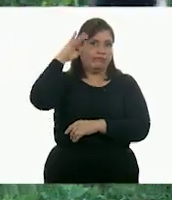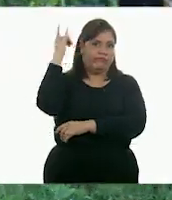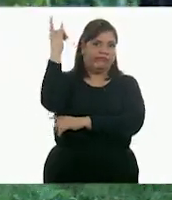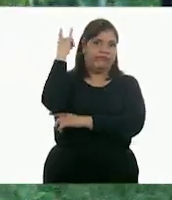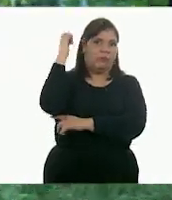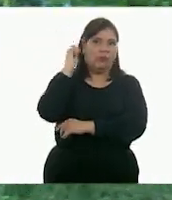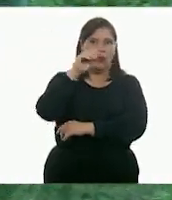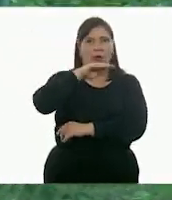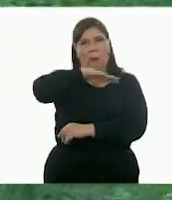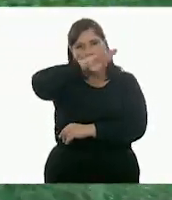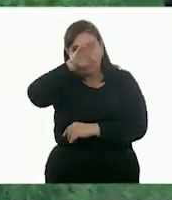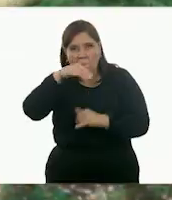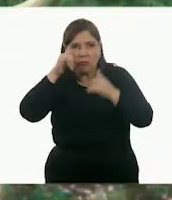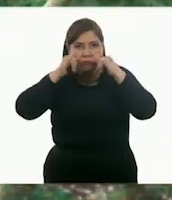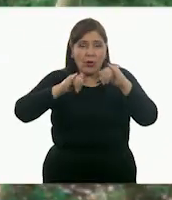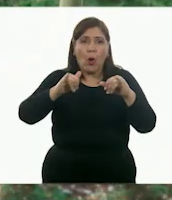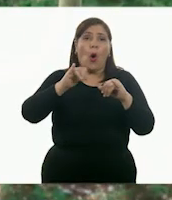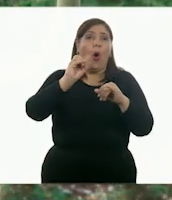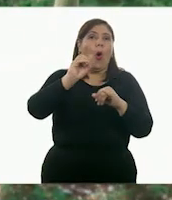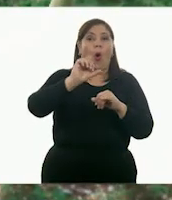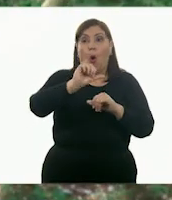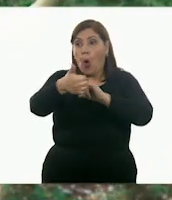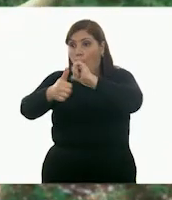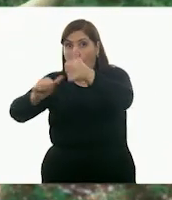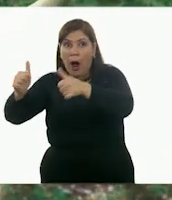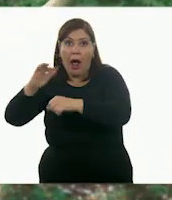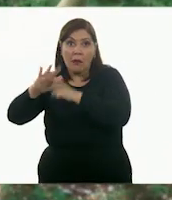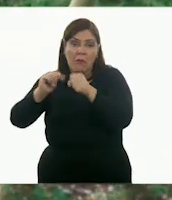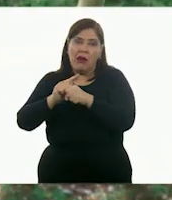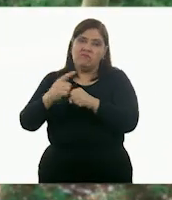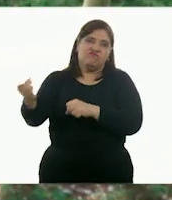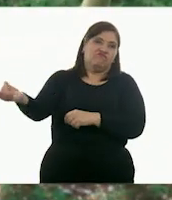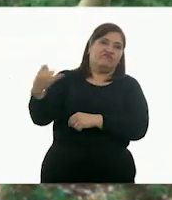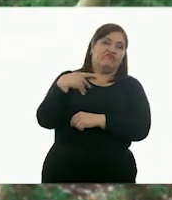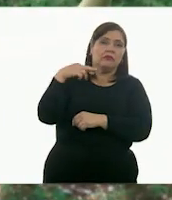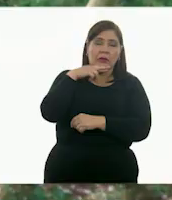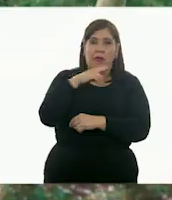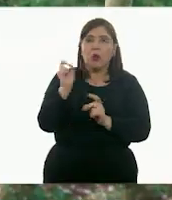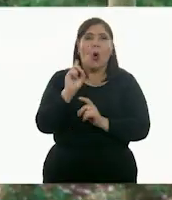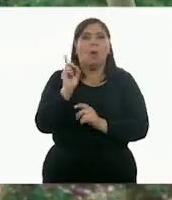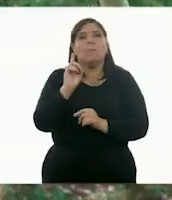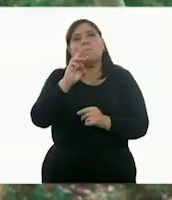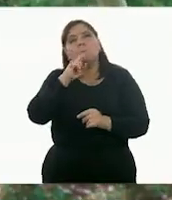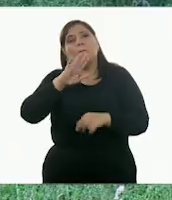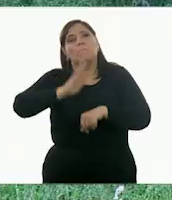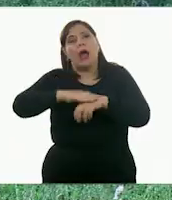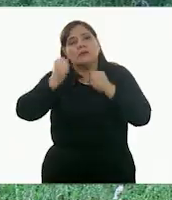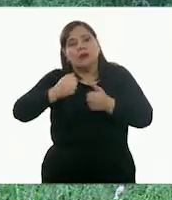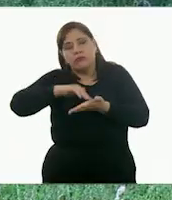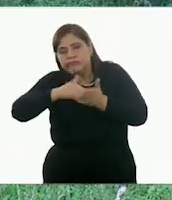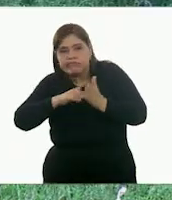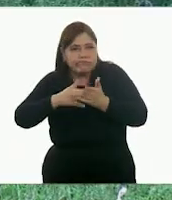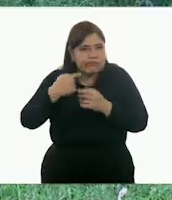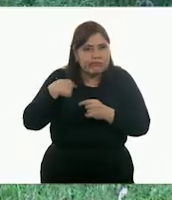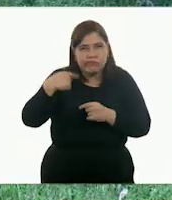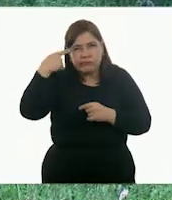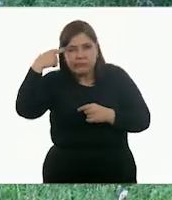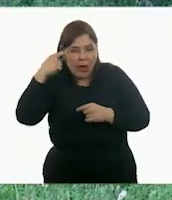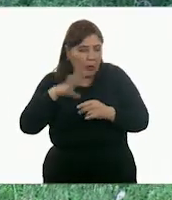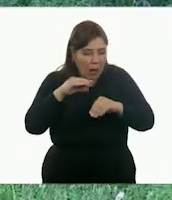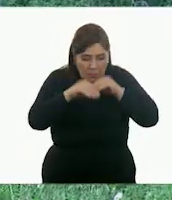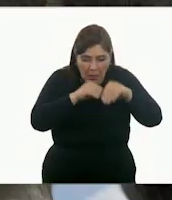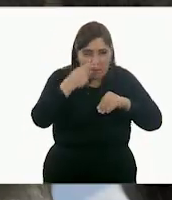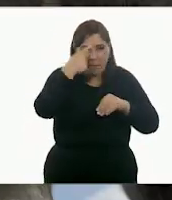ante cualquier otro animal de grandes proporciones. Pero la inusitada facultad de lanzar sus armas